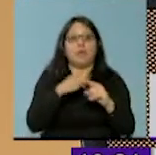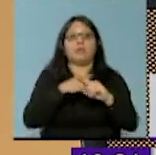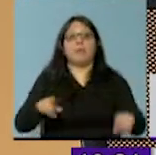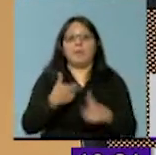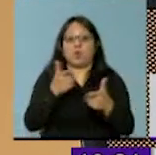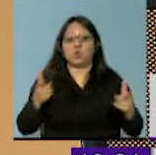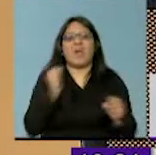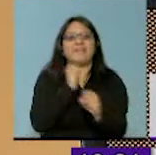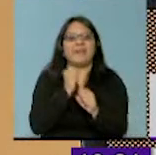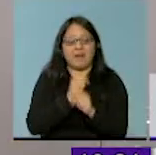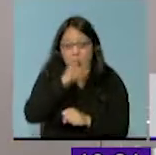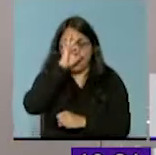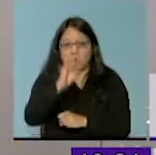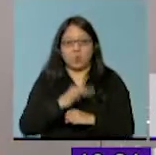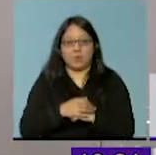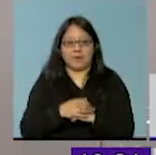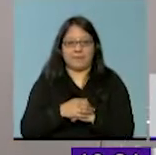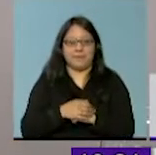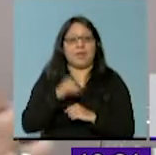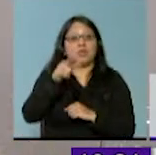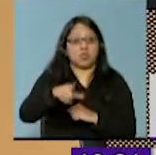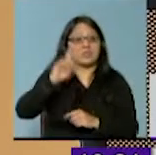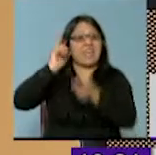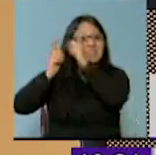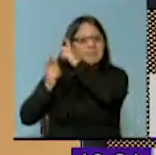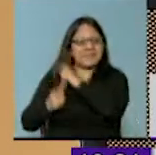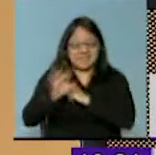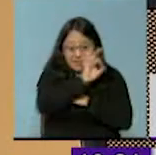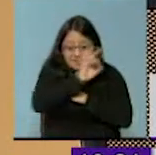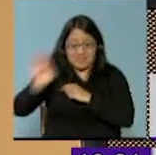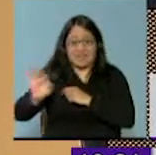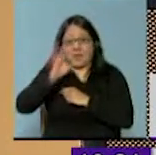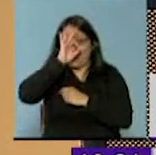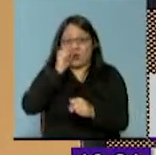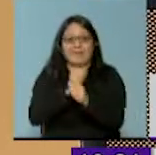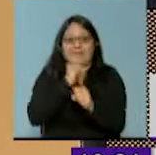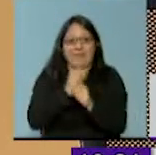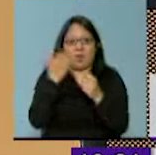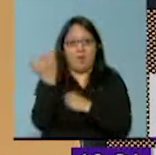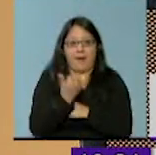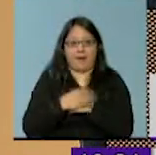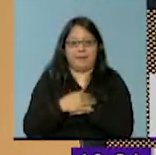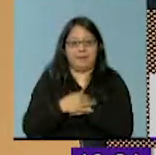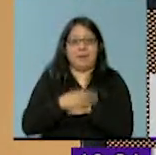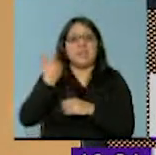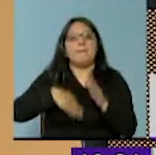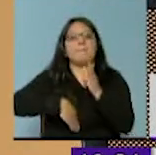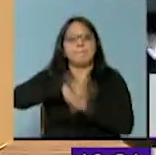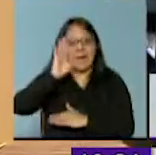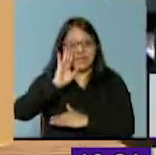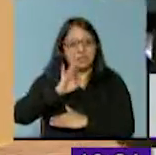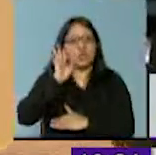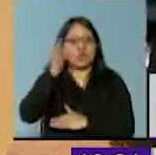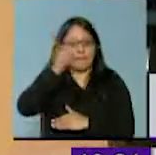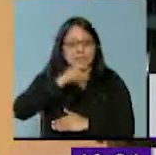No han tenido temporalmente ningún trabajo, o sea, tienen una experiencia cero. Y el mayor índice de personas desocupadas que tienen un